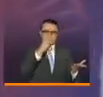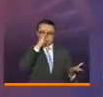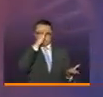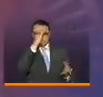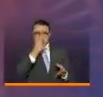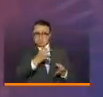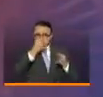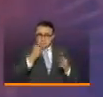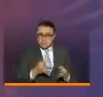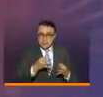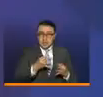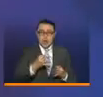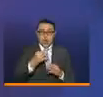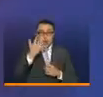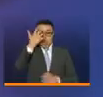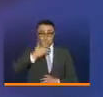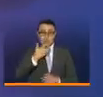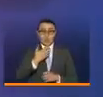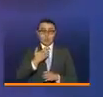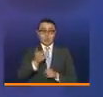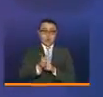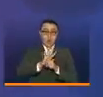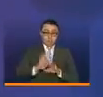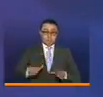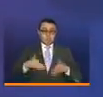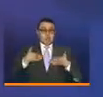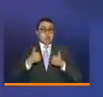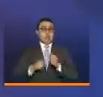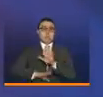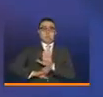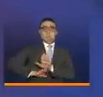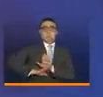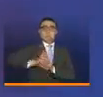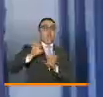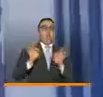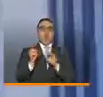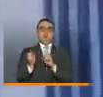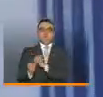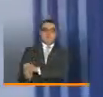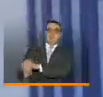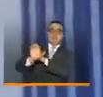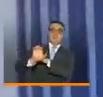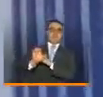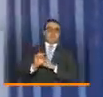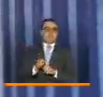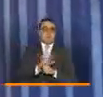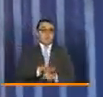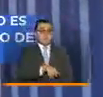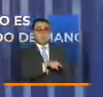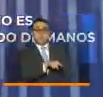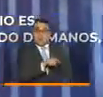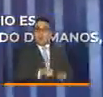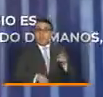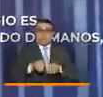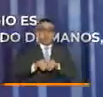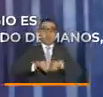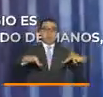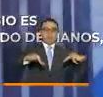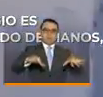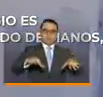que afirman ayudar a diagnosticar, tratar, curar e incluso prevenir el COVID-19, pero hasta la fecha,